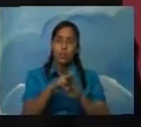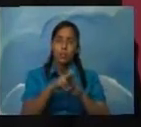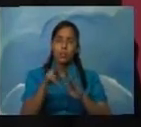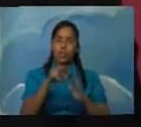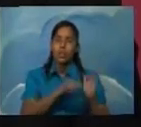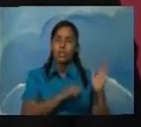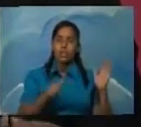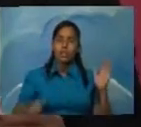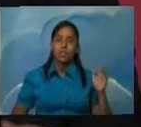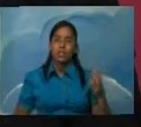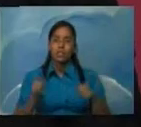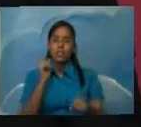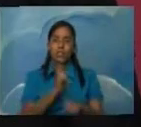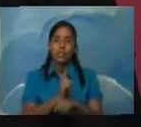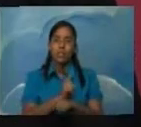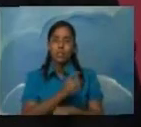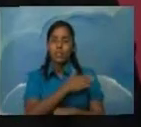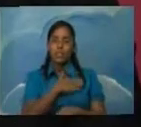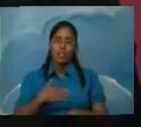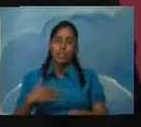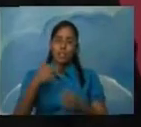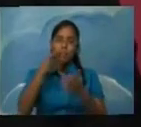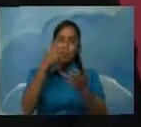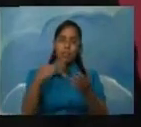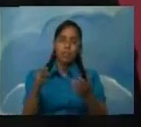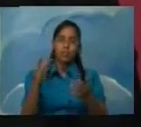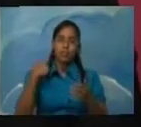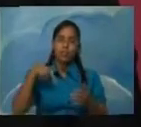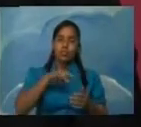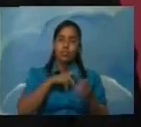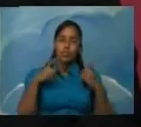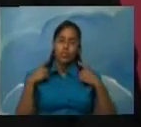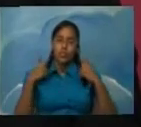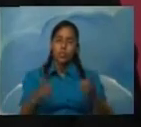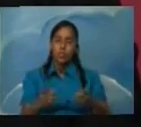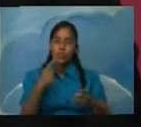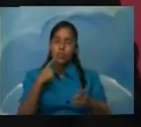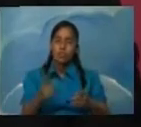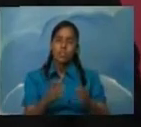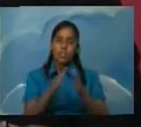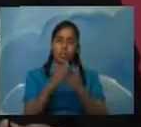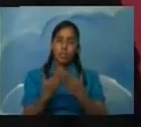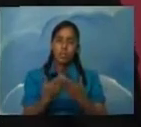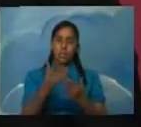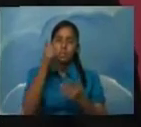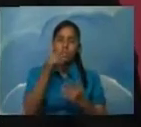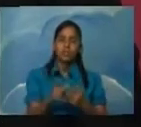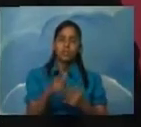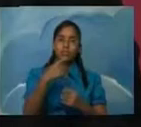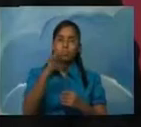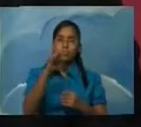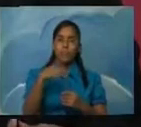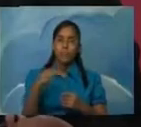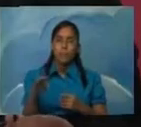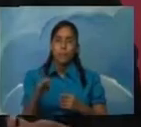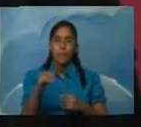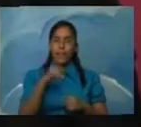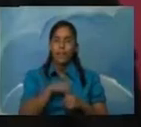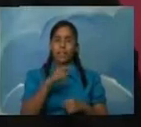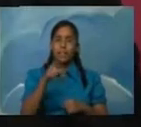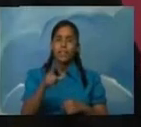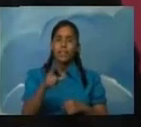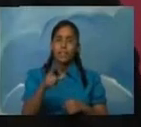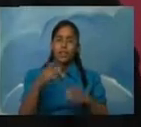Señor sencillamente quiere perfeccionarnos. Nosotros debemos ir, dice la Escritura, siendo perfeccionados